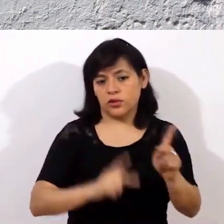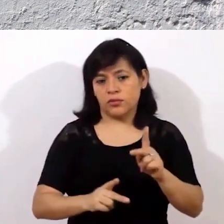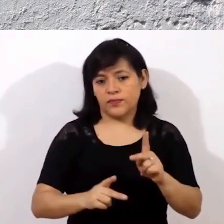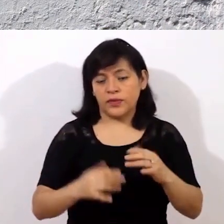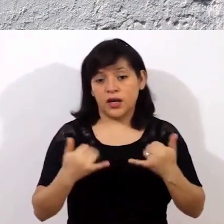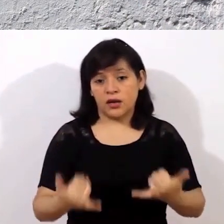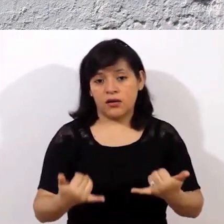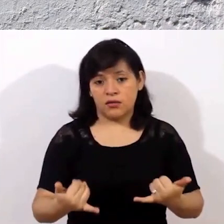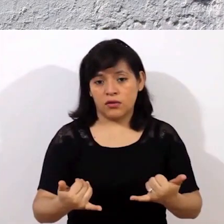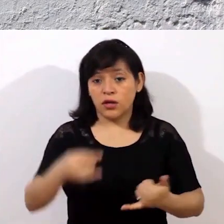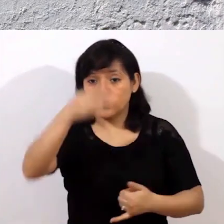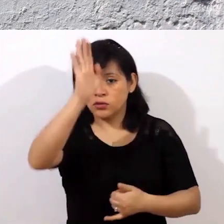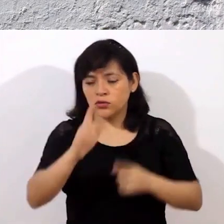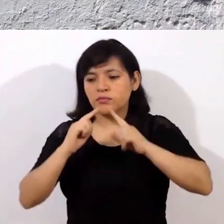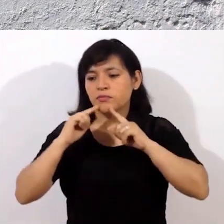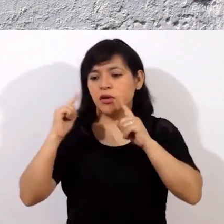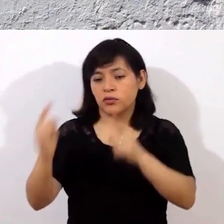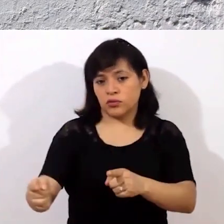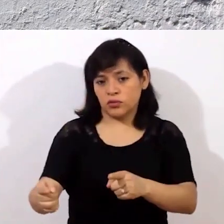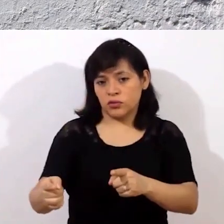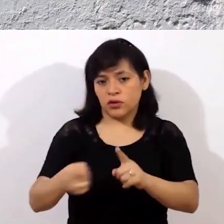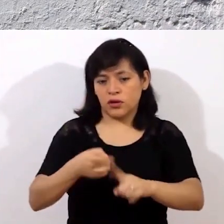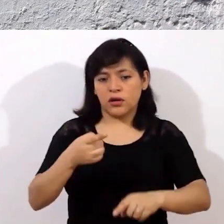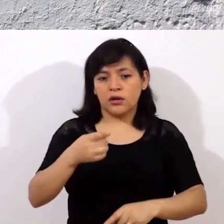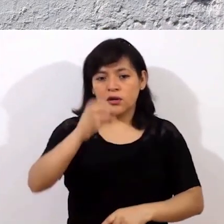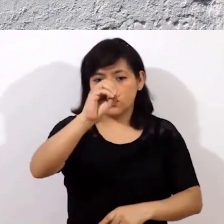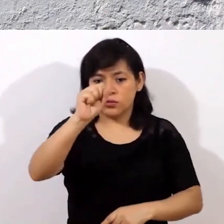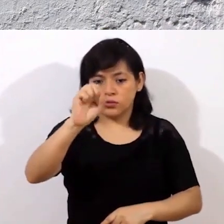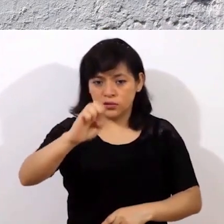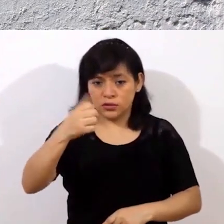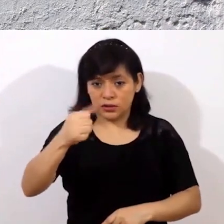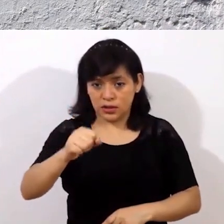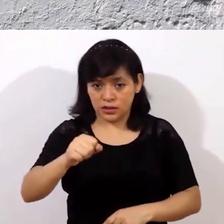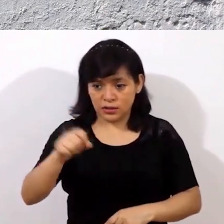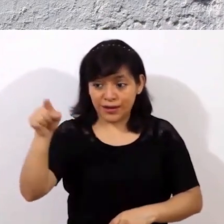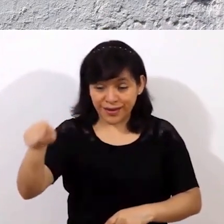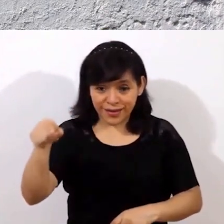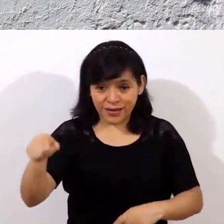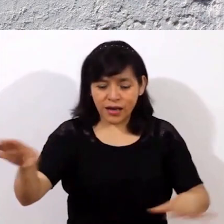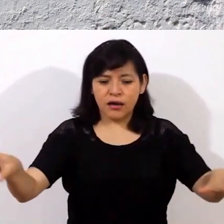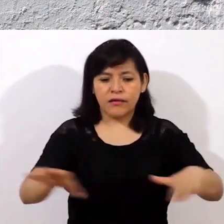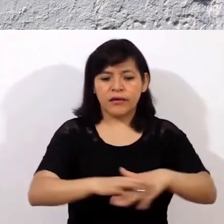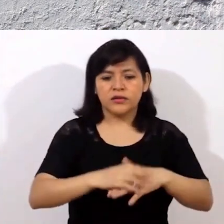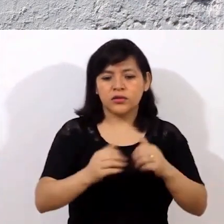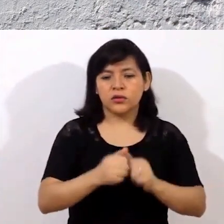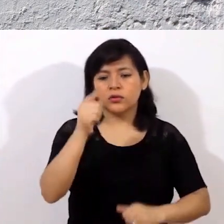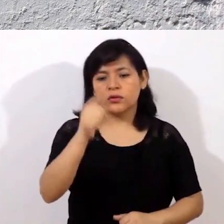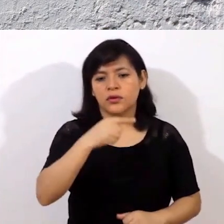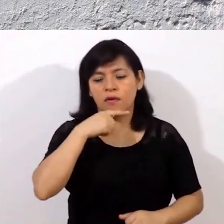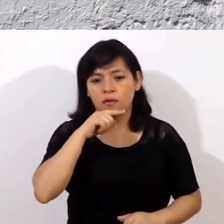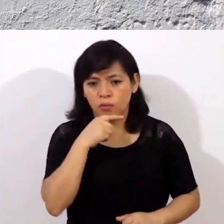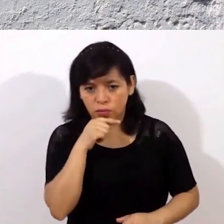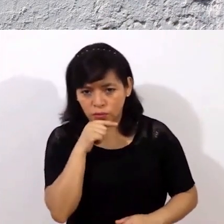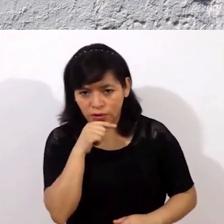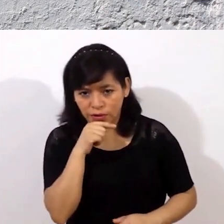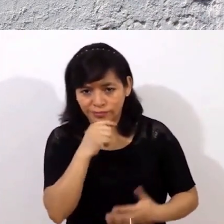esto ya hablamos bastante en los capítulos anteriores. Pero ahora podemos